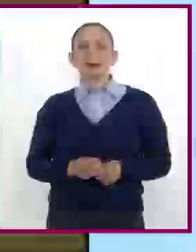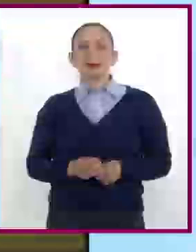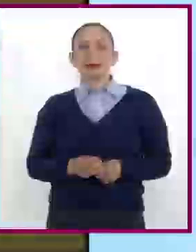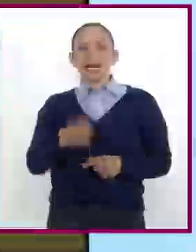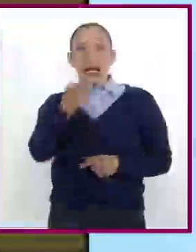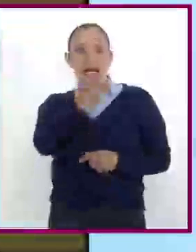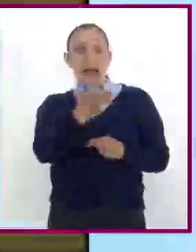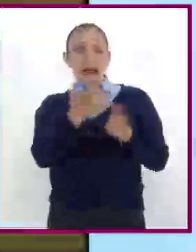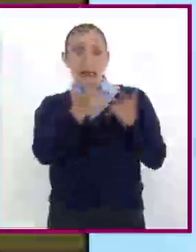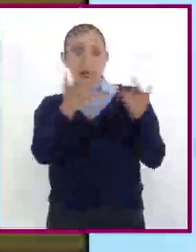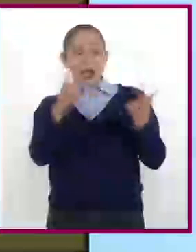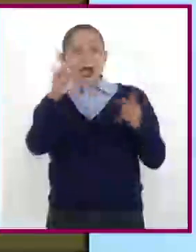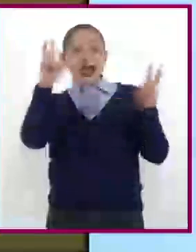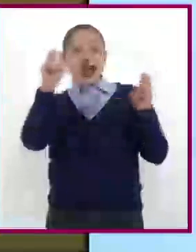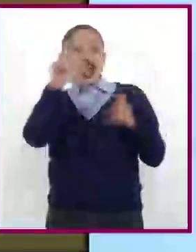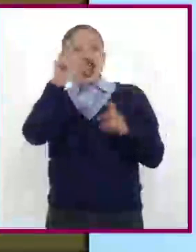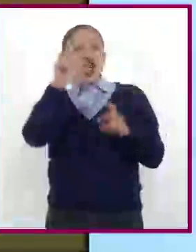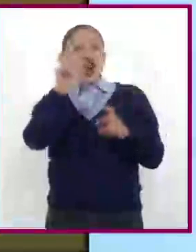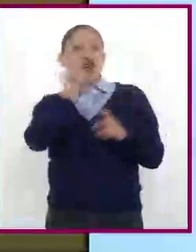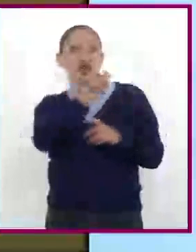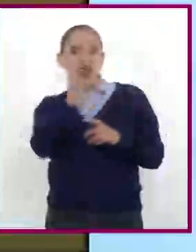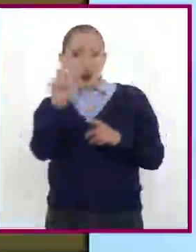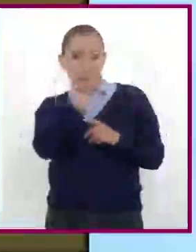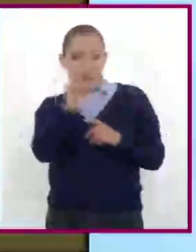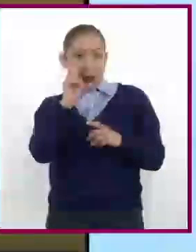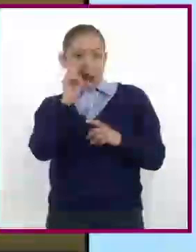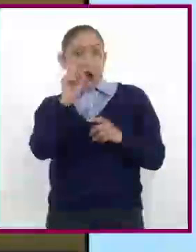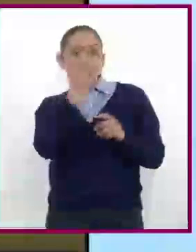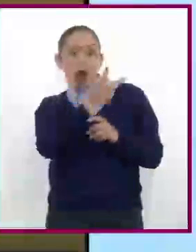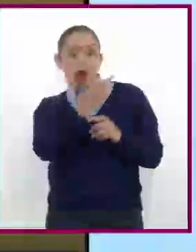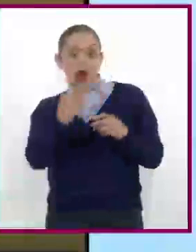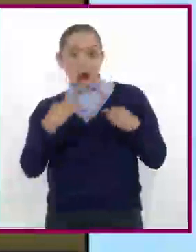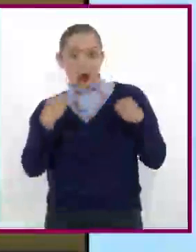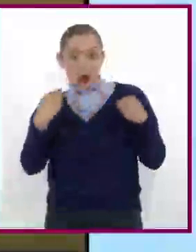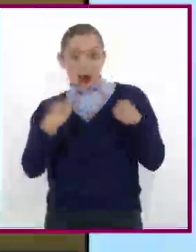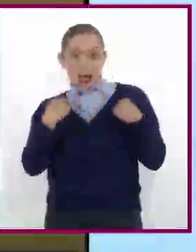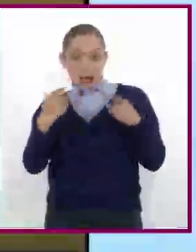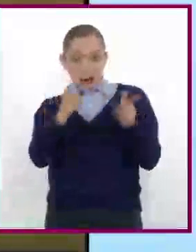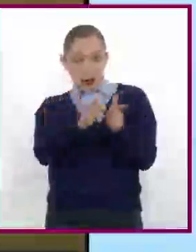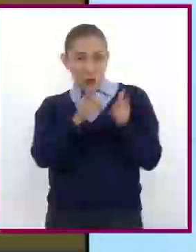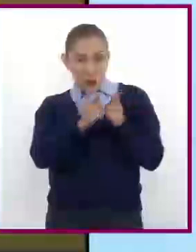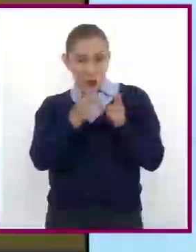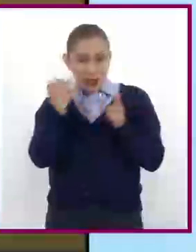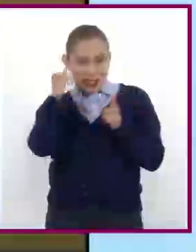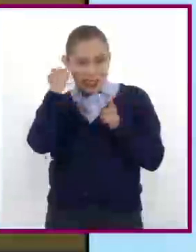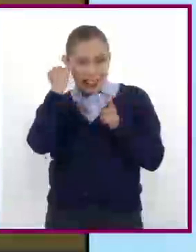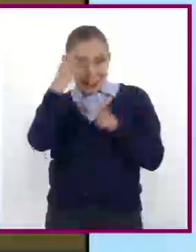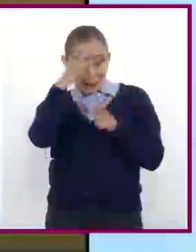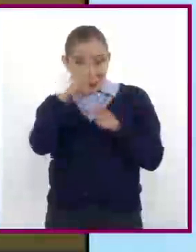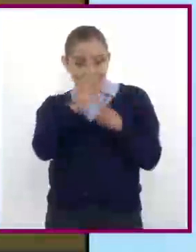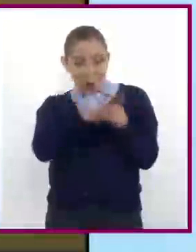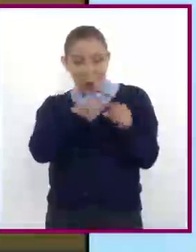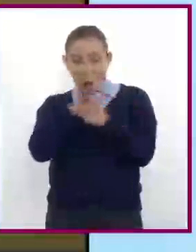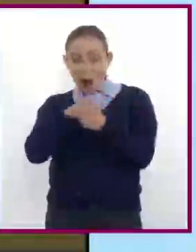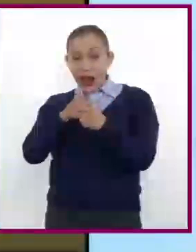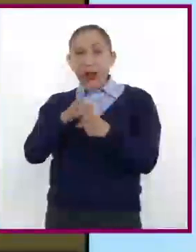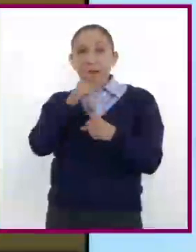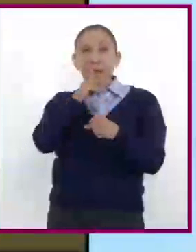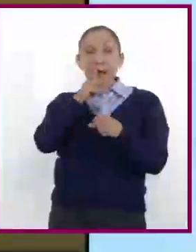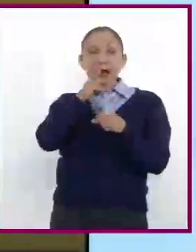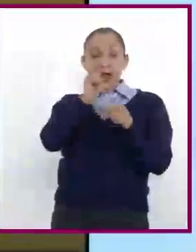En el cuento Los novios te puedes enterar cómo se cortejan dos muchachos de una etnia de México. El padre del